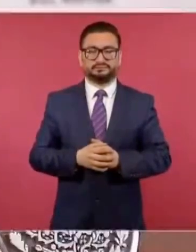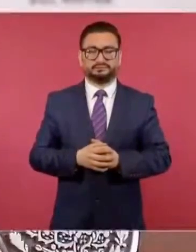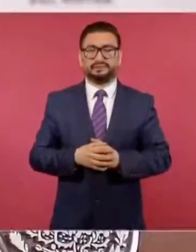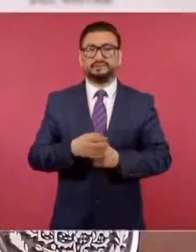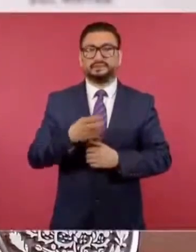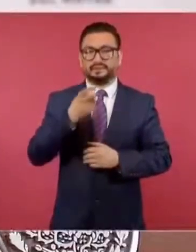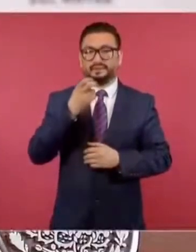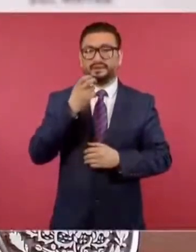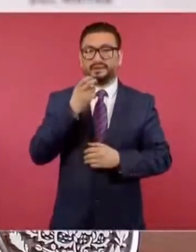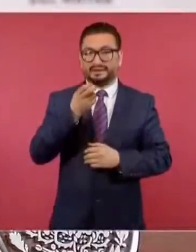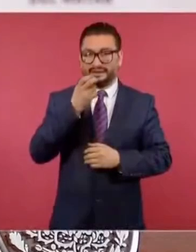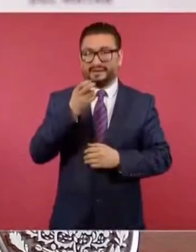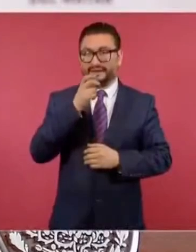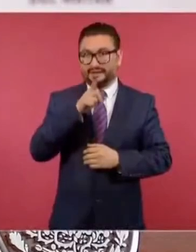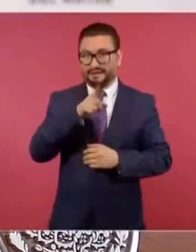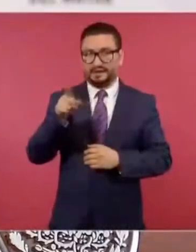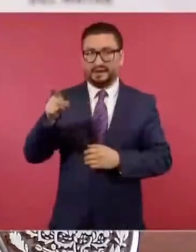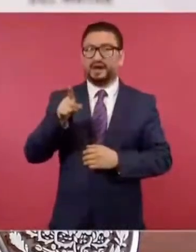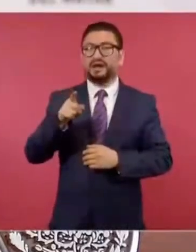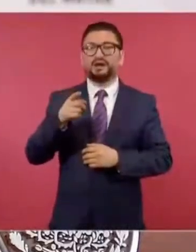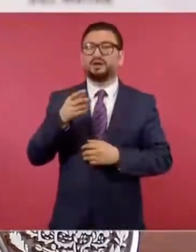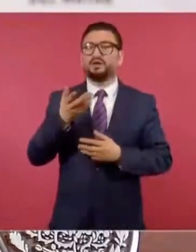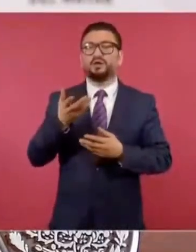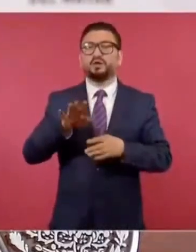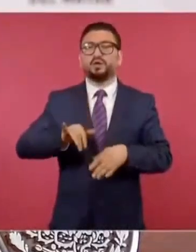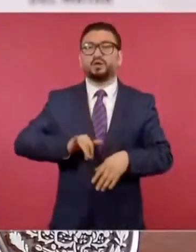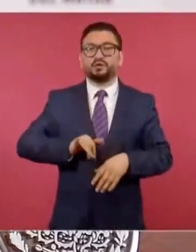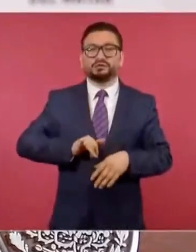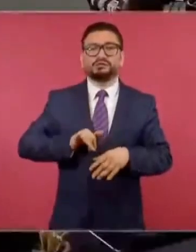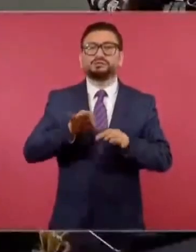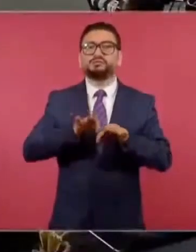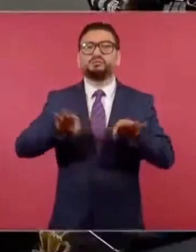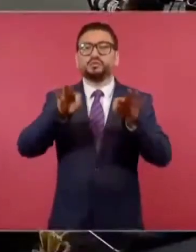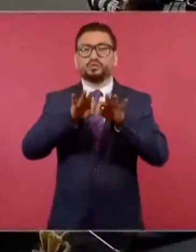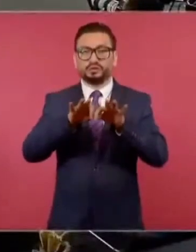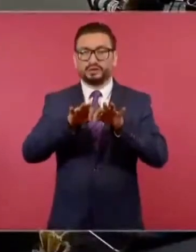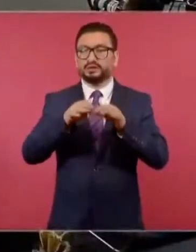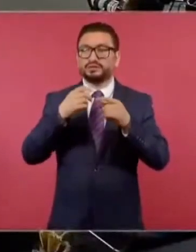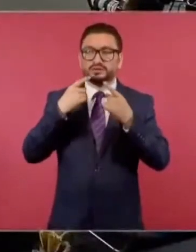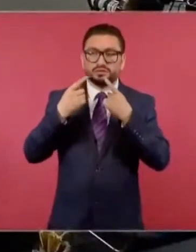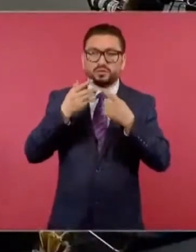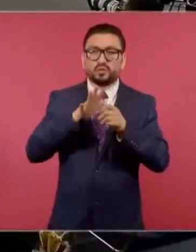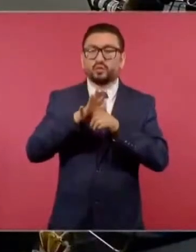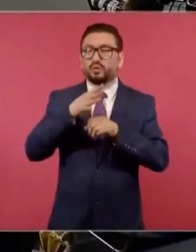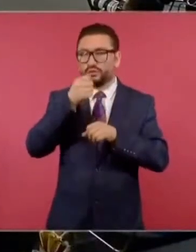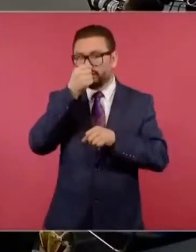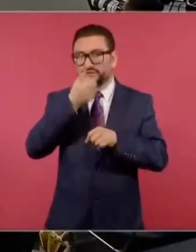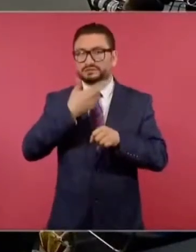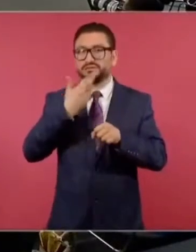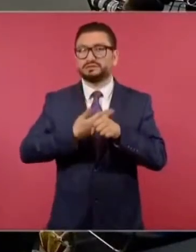Eso era lo que les importaba. ¿Quién iba a ser el secretario de Economía?